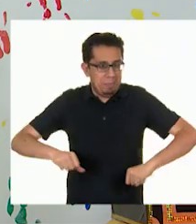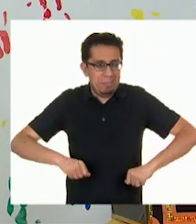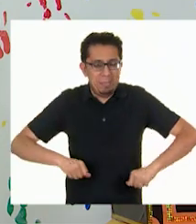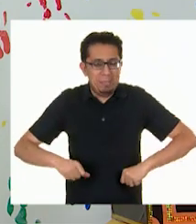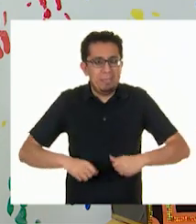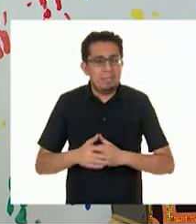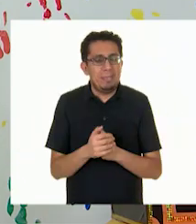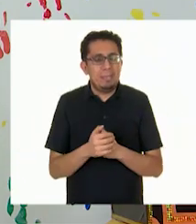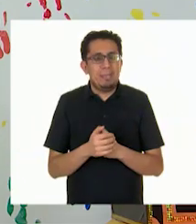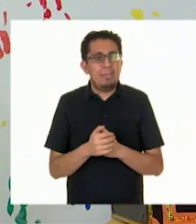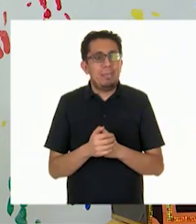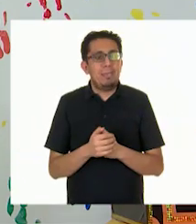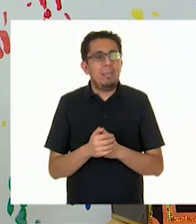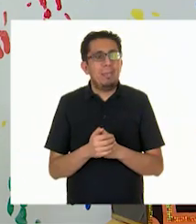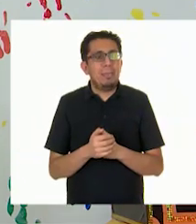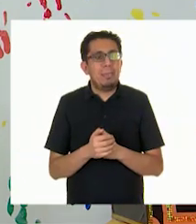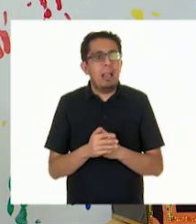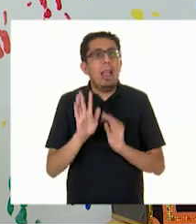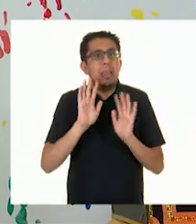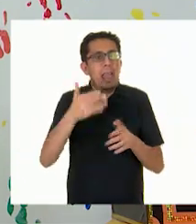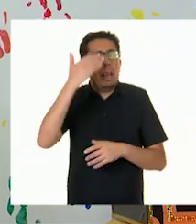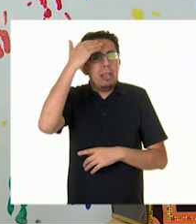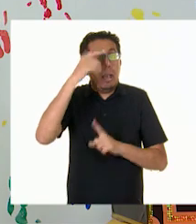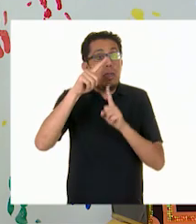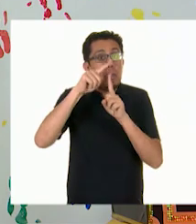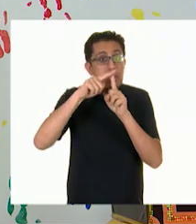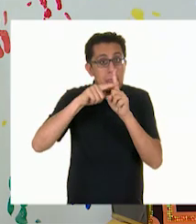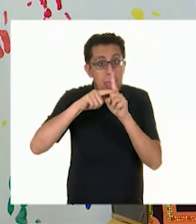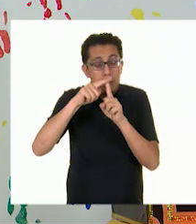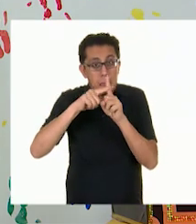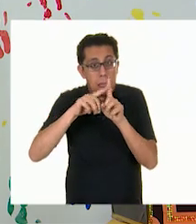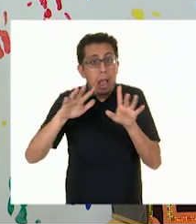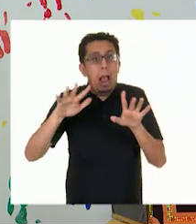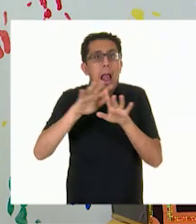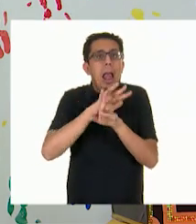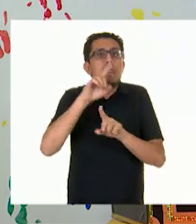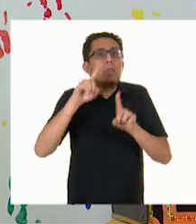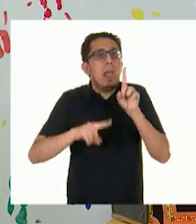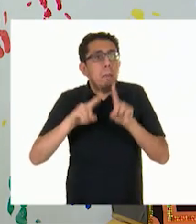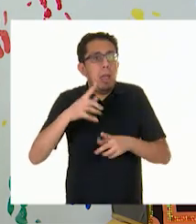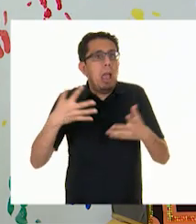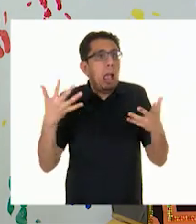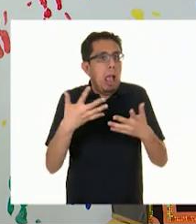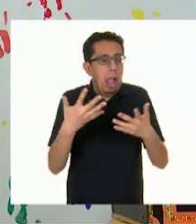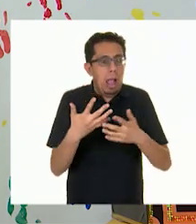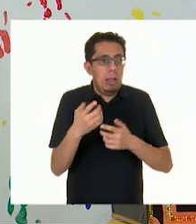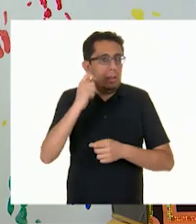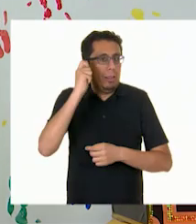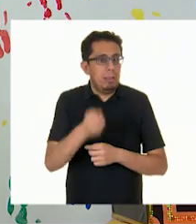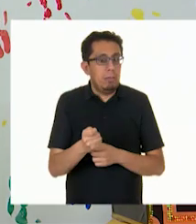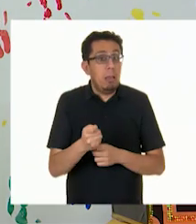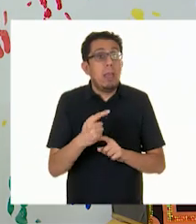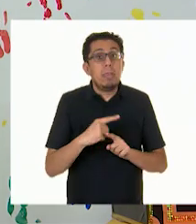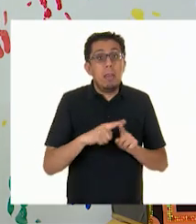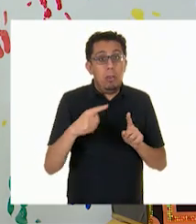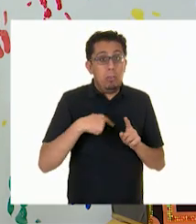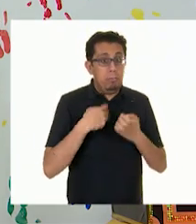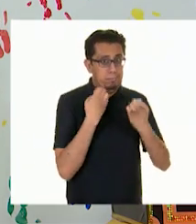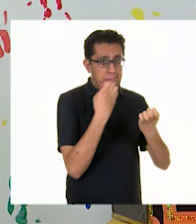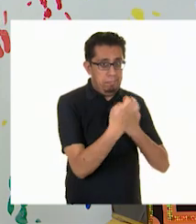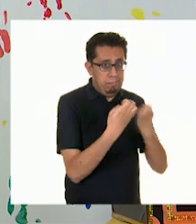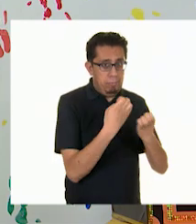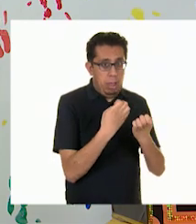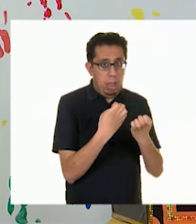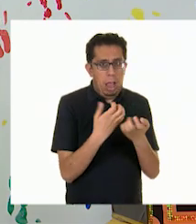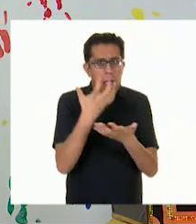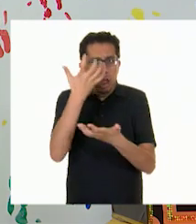veamos que la temperatura puede cambiar de acuerdo a lo que estés haciendo. ¿En serio? Por ejemplo, no es lo mismo estar haciendo ejercicio o estar descansando